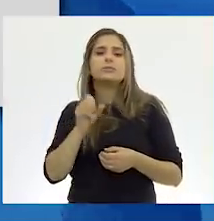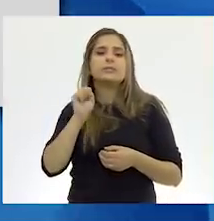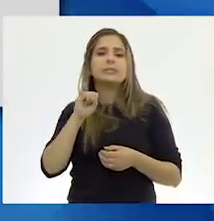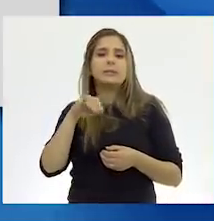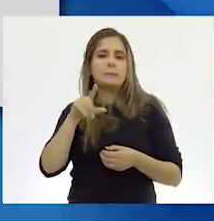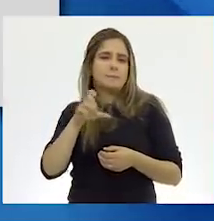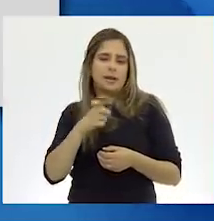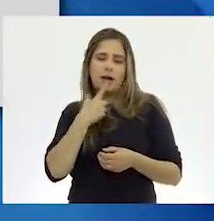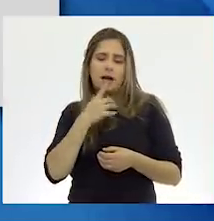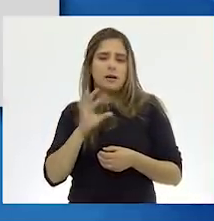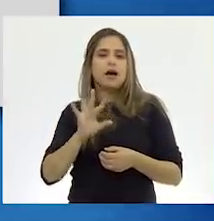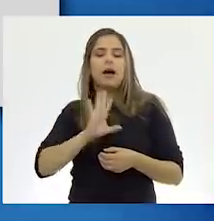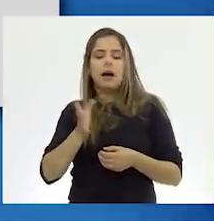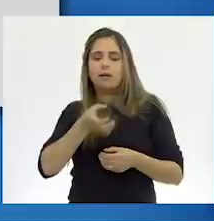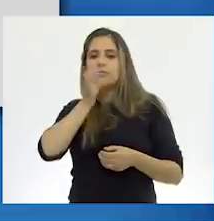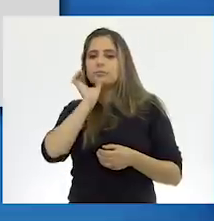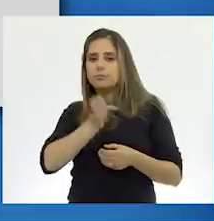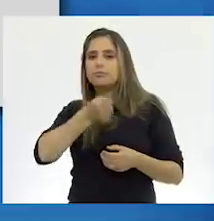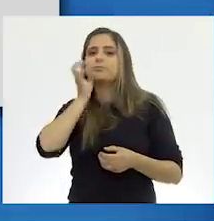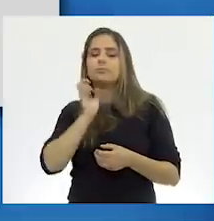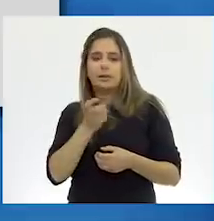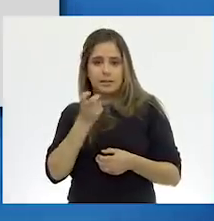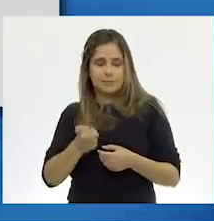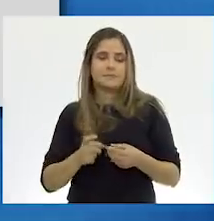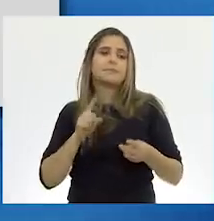Hacer ejercicio en áreas